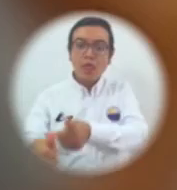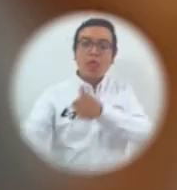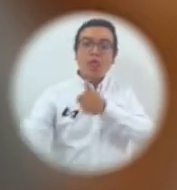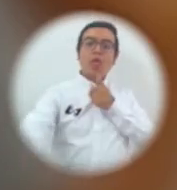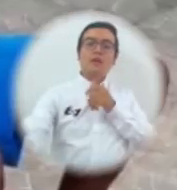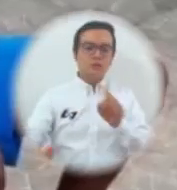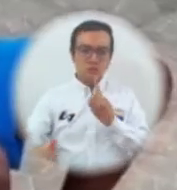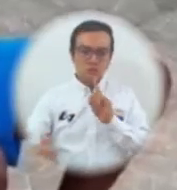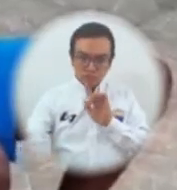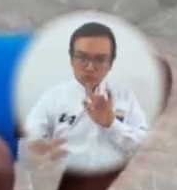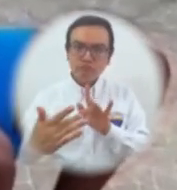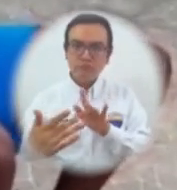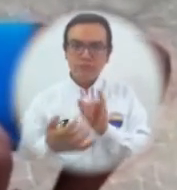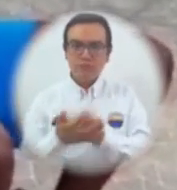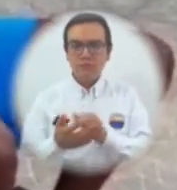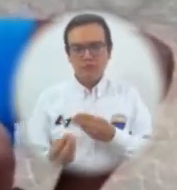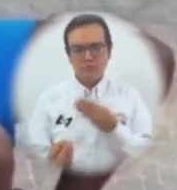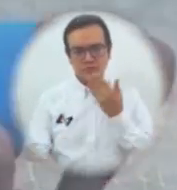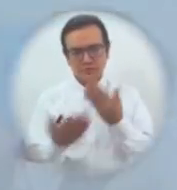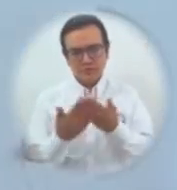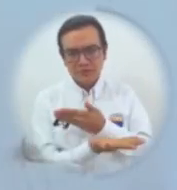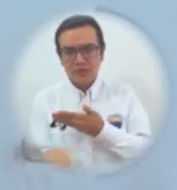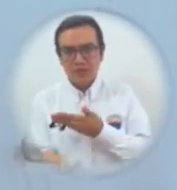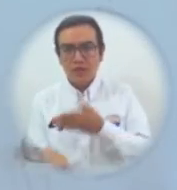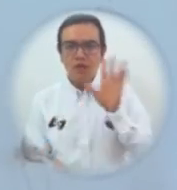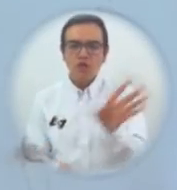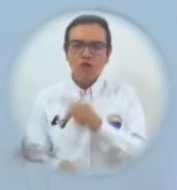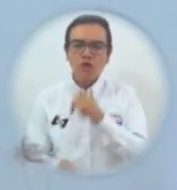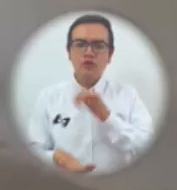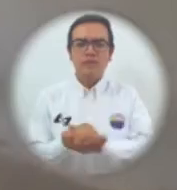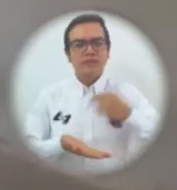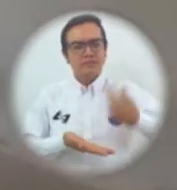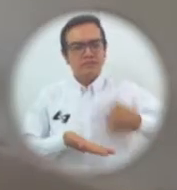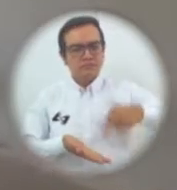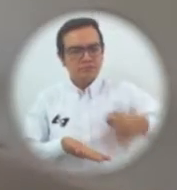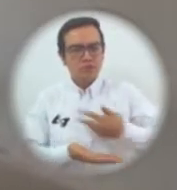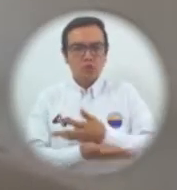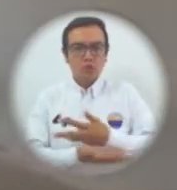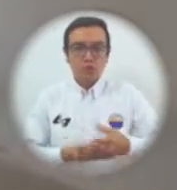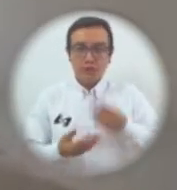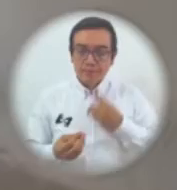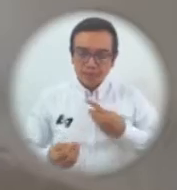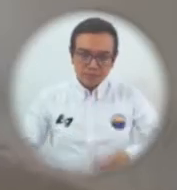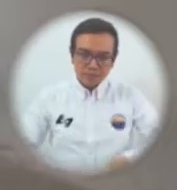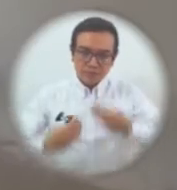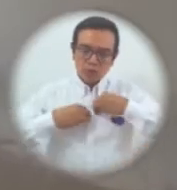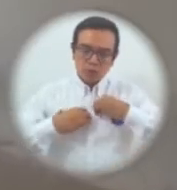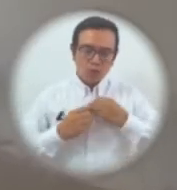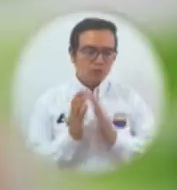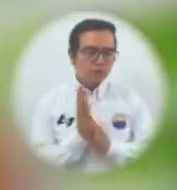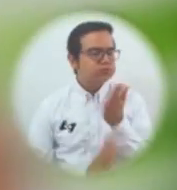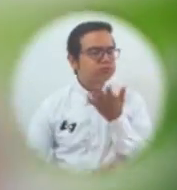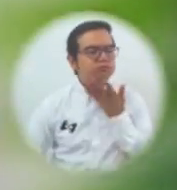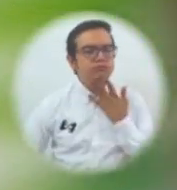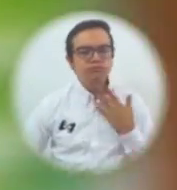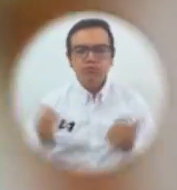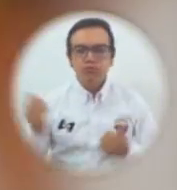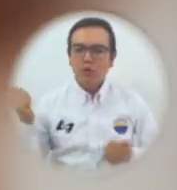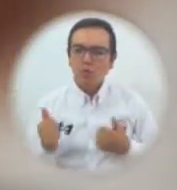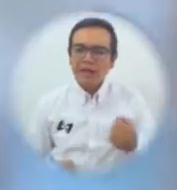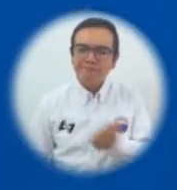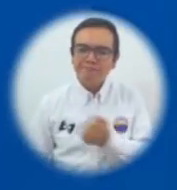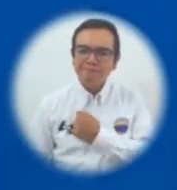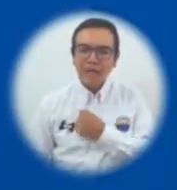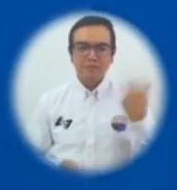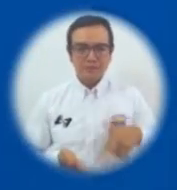orientación psicológica y espiritual, hasta la práctica de danzas folclóricas mediante tutorías virtuales, Bienestar Universitario aporta su grano